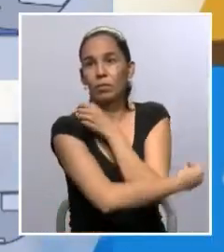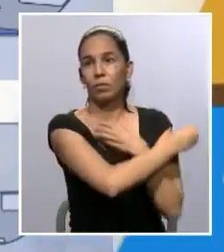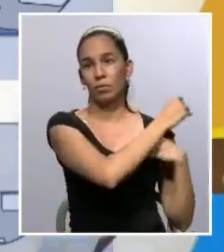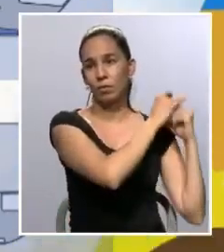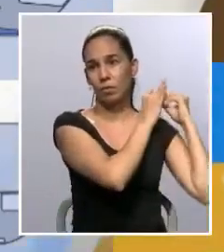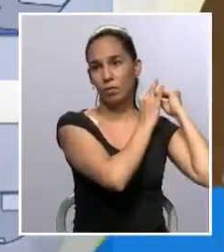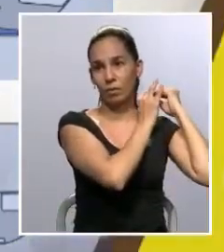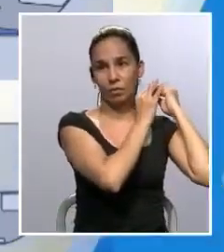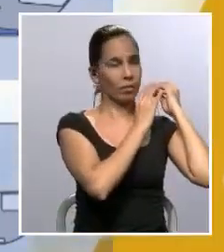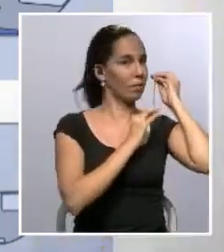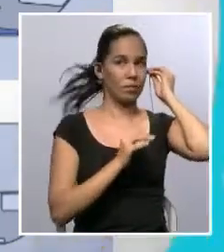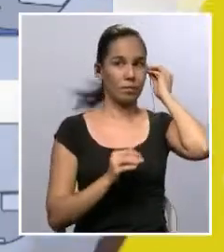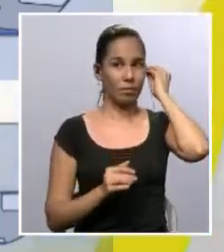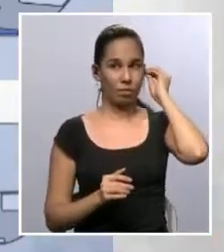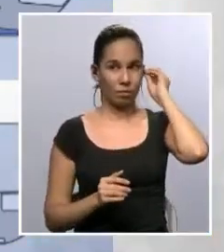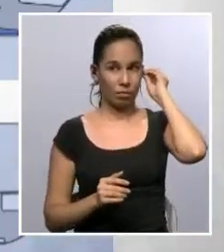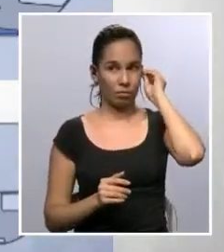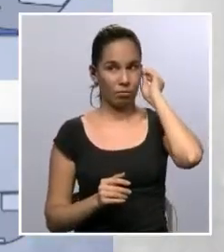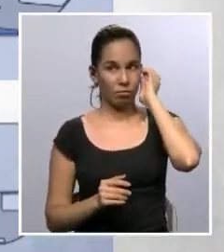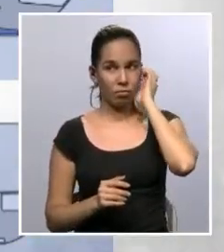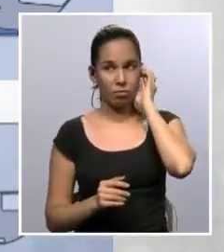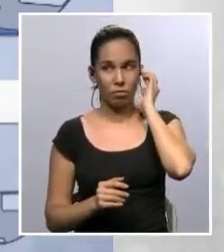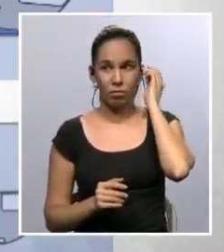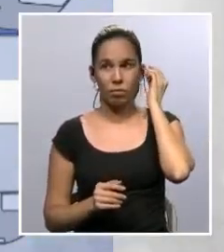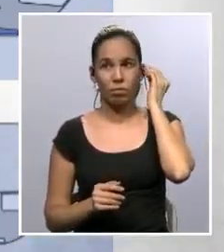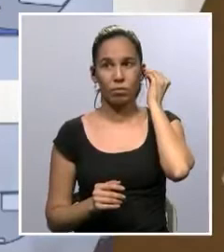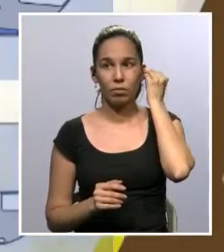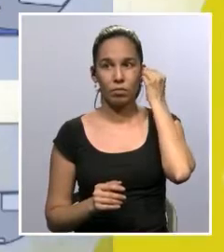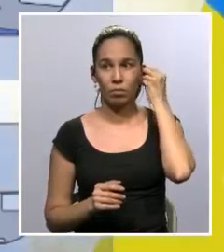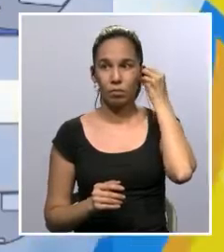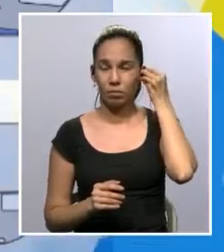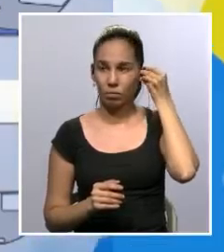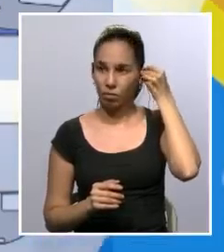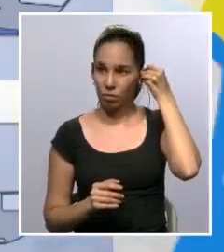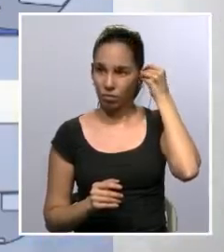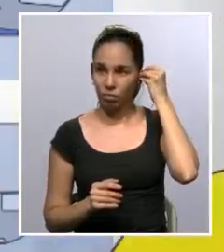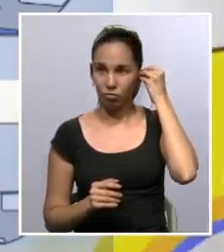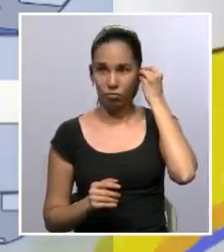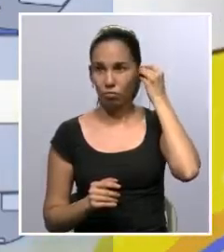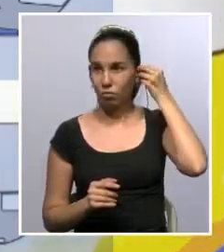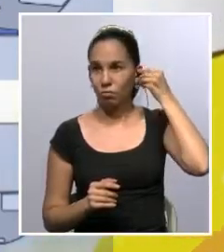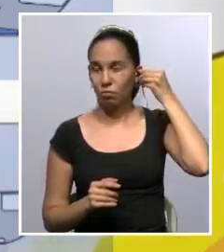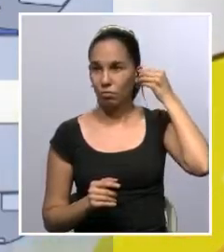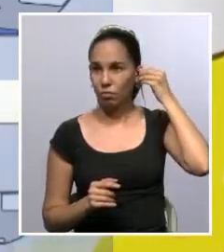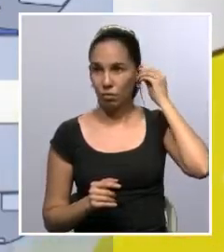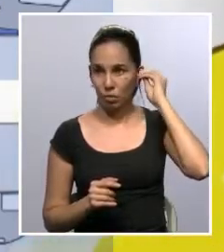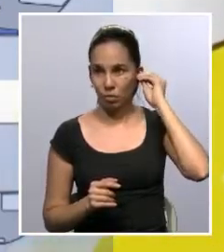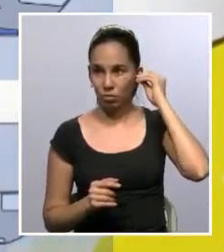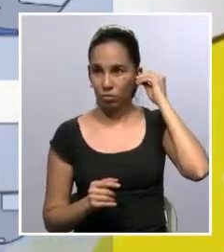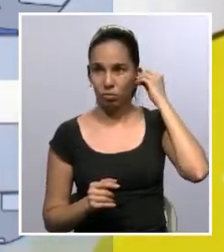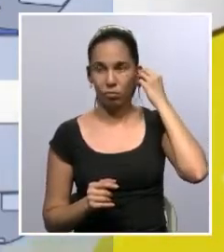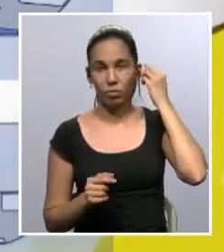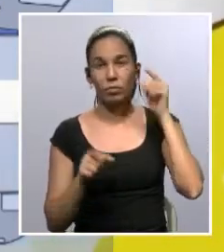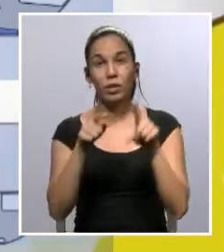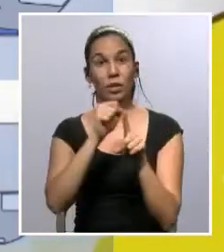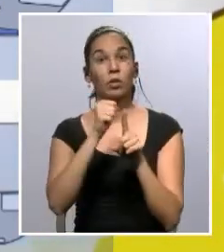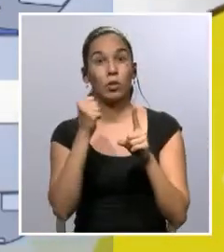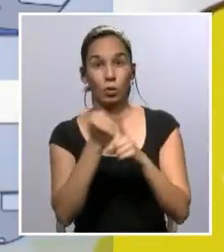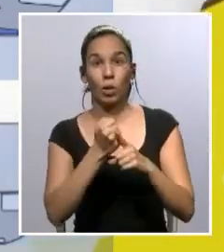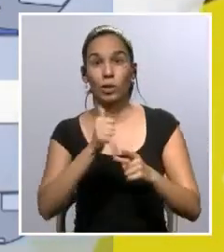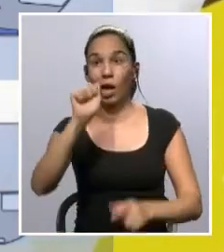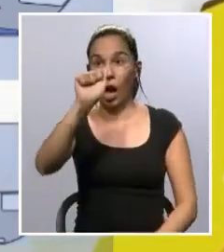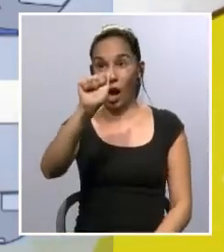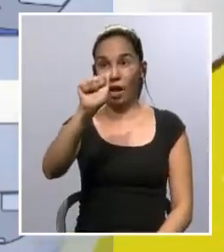práctico, para que entendamos un poquito más o que quede más claro. Claro. Ajá. Esta es la situación en A, donde el submarino está